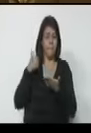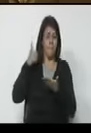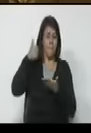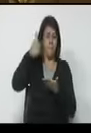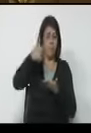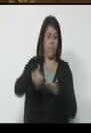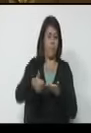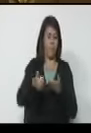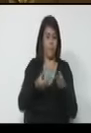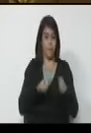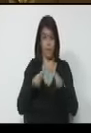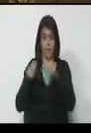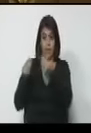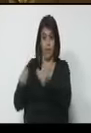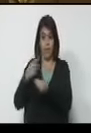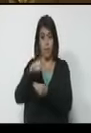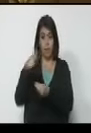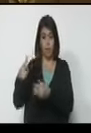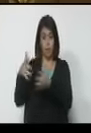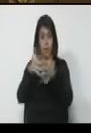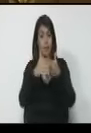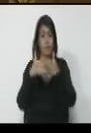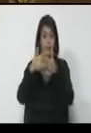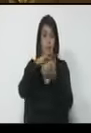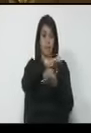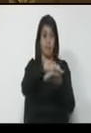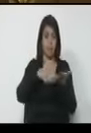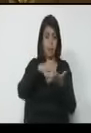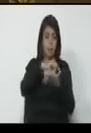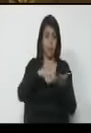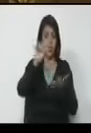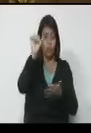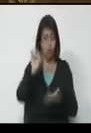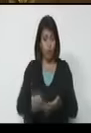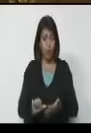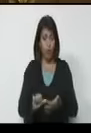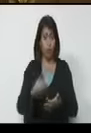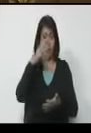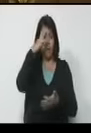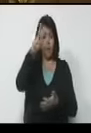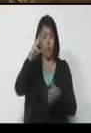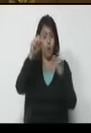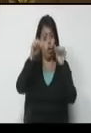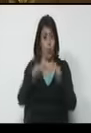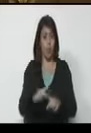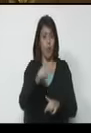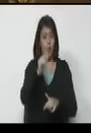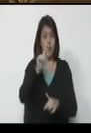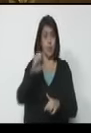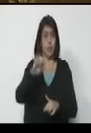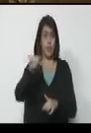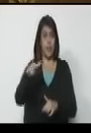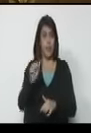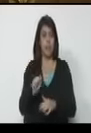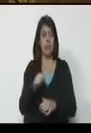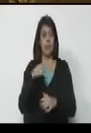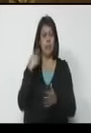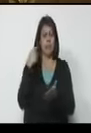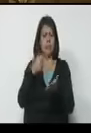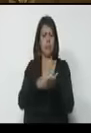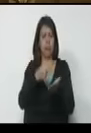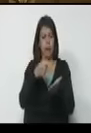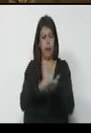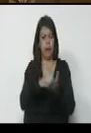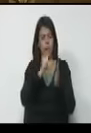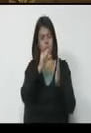décadas a terratenientes gringos agricultores del sur de California y hoy Texas, pagando infames salarios